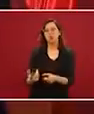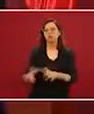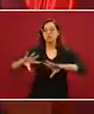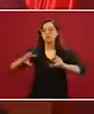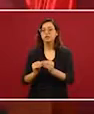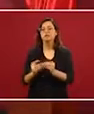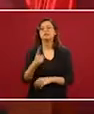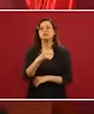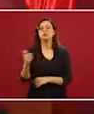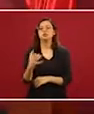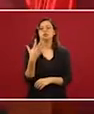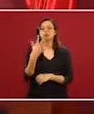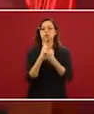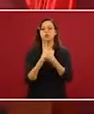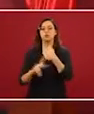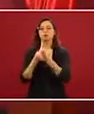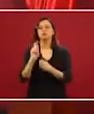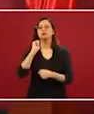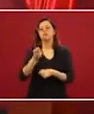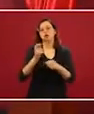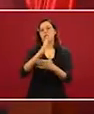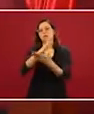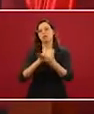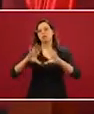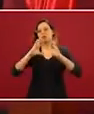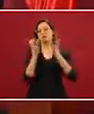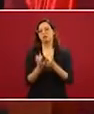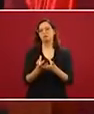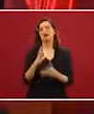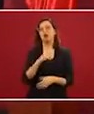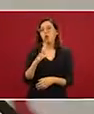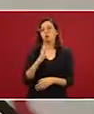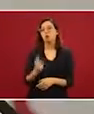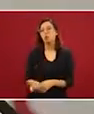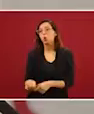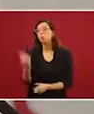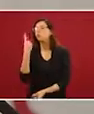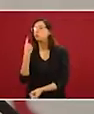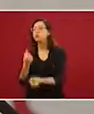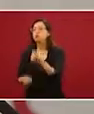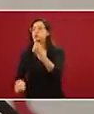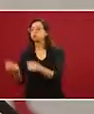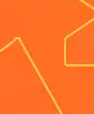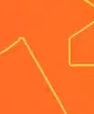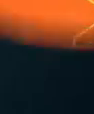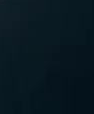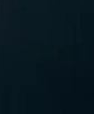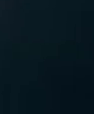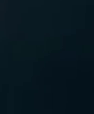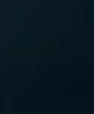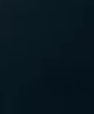expertos dicen que se puede prever en México el brote infeccioso del coronavirus y puede detonarse entre el 20 y el 30 de marzo.